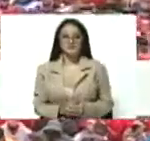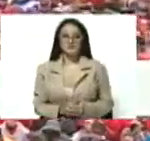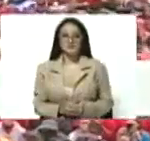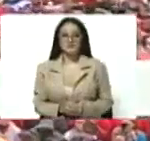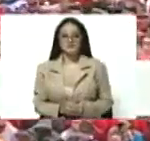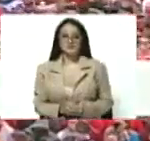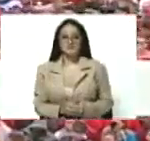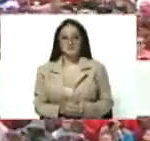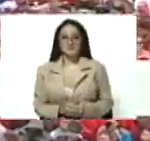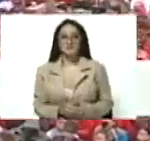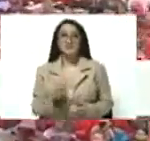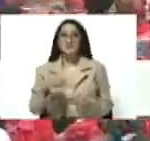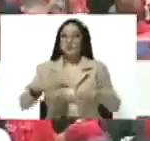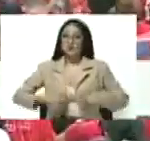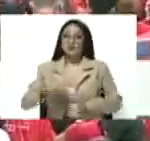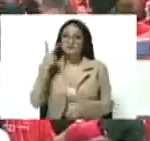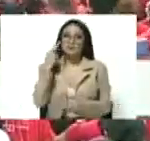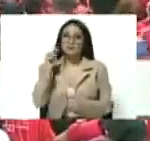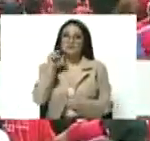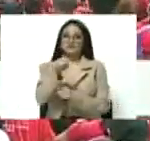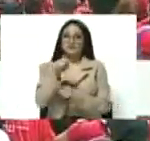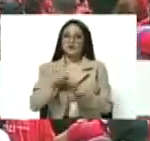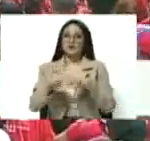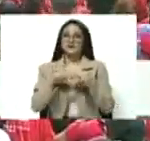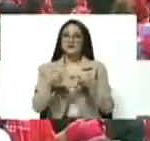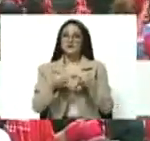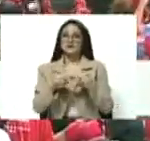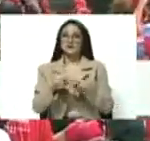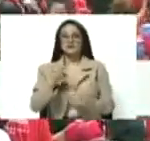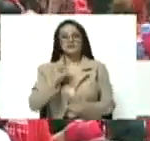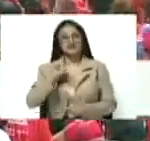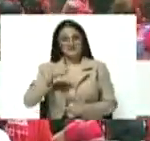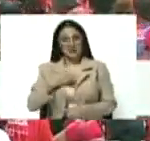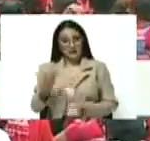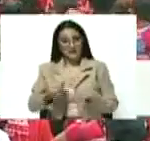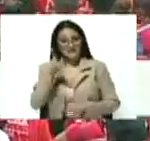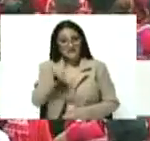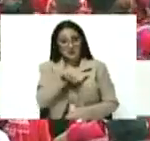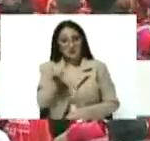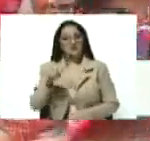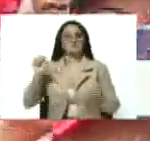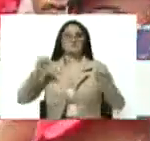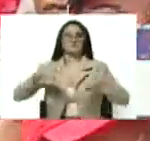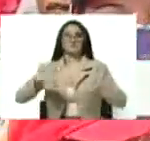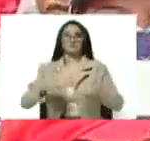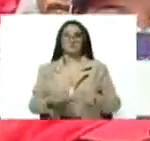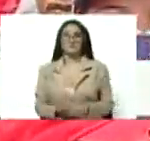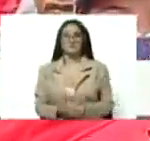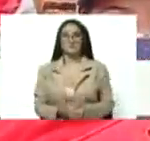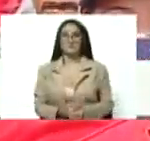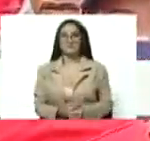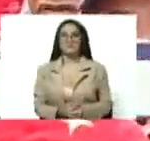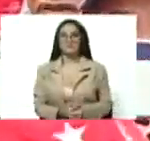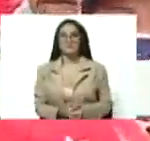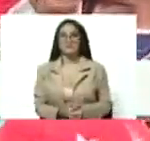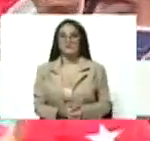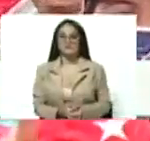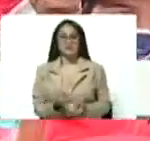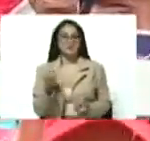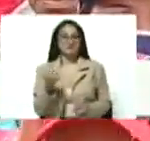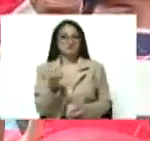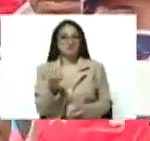Vamos a hacer ese gran esfuerzo por nuestros niños. ¿Vale la pena o no vale la pena? Claro que vale la pena. Y nadie